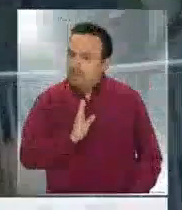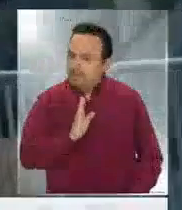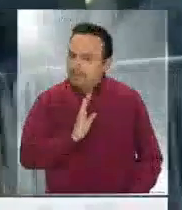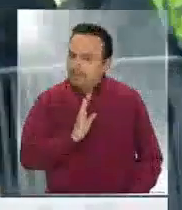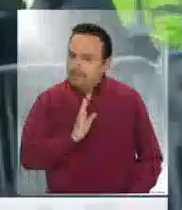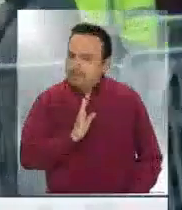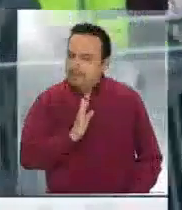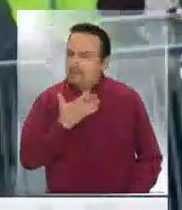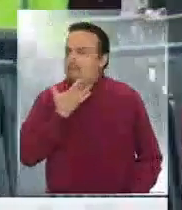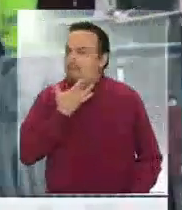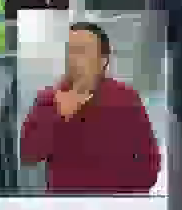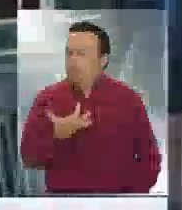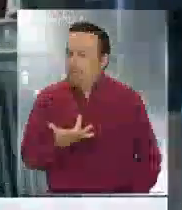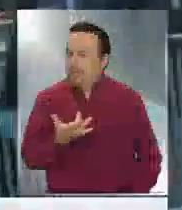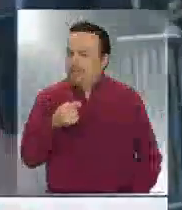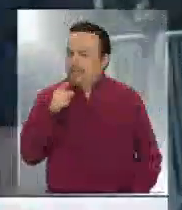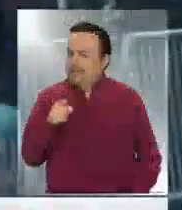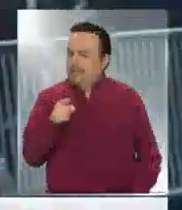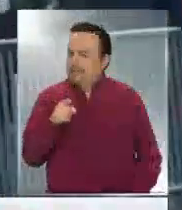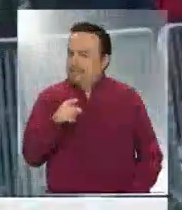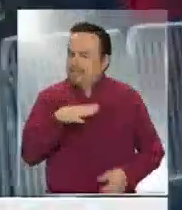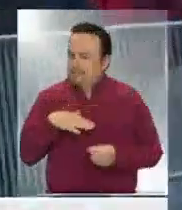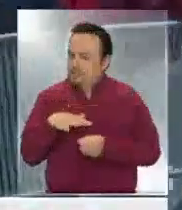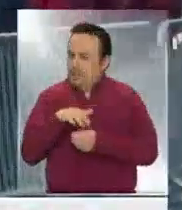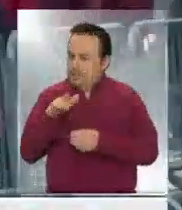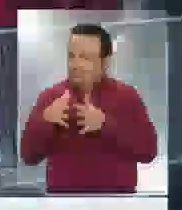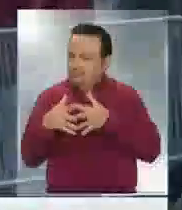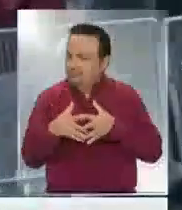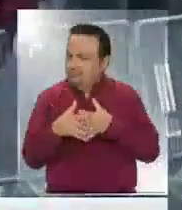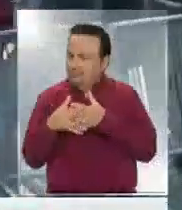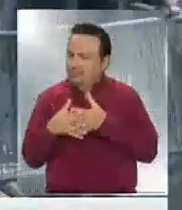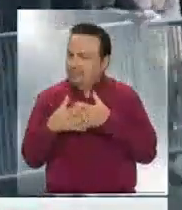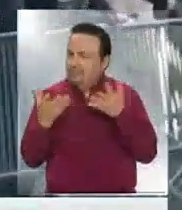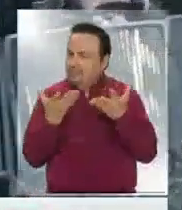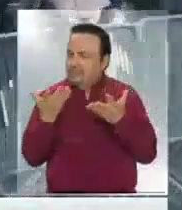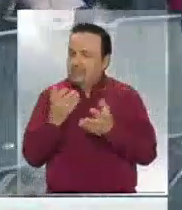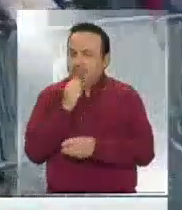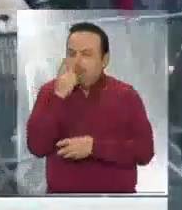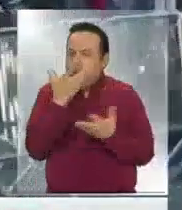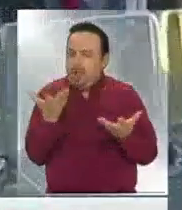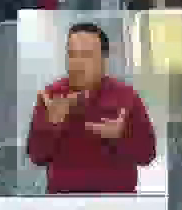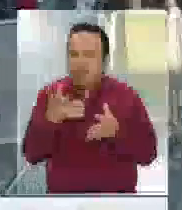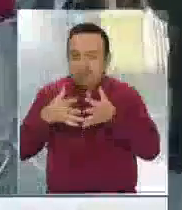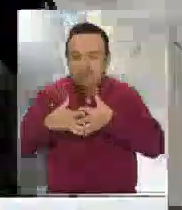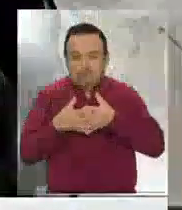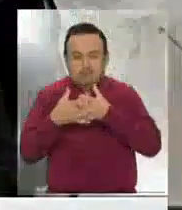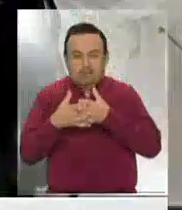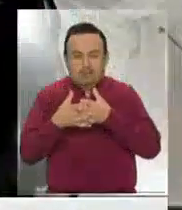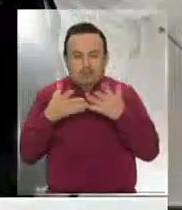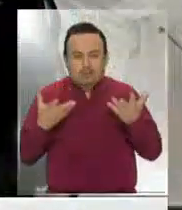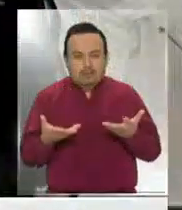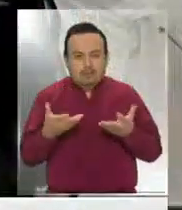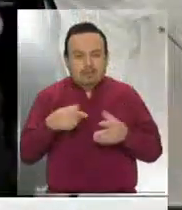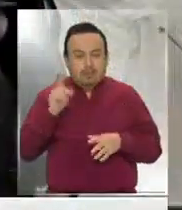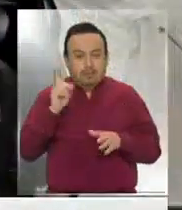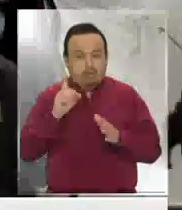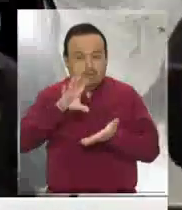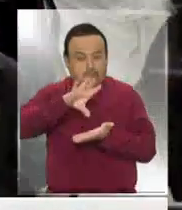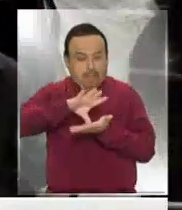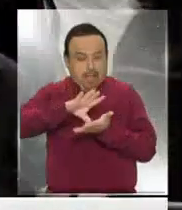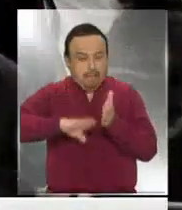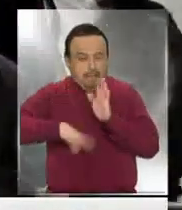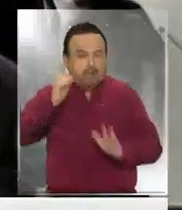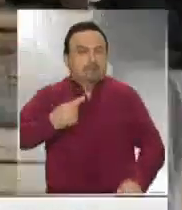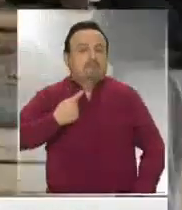lógica. ¿Por qué se llegó a este punto? ¿Qué factor influyó para que Estados Unidos se convirtiera en uno de los países